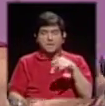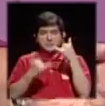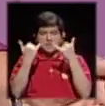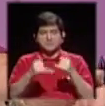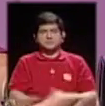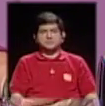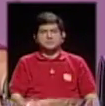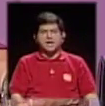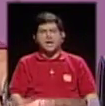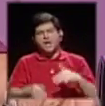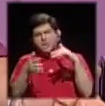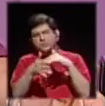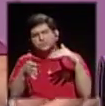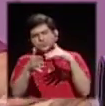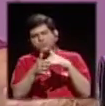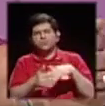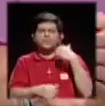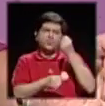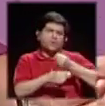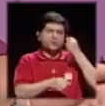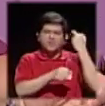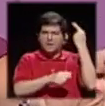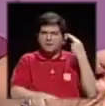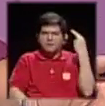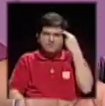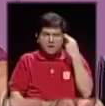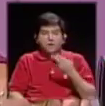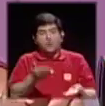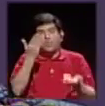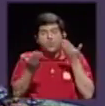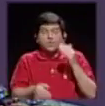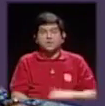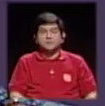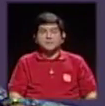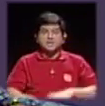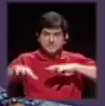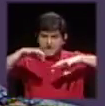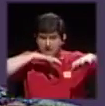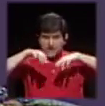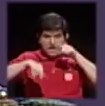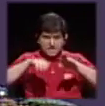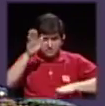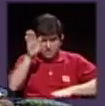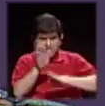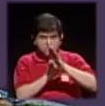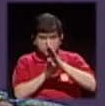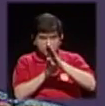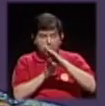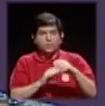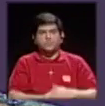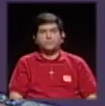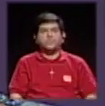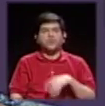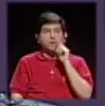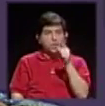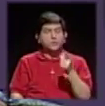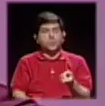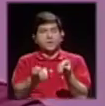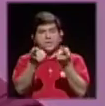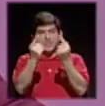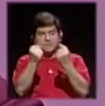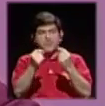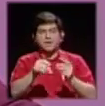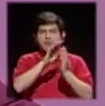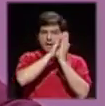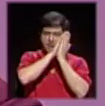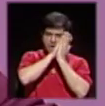en sus estudios o por cuestiones laborales, o incluso dentro del activismo que ellas desarrollan, cuando ellas llegan a quedarse a